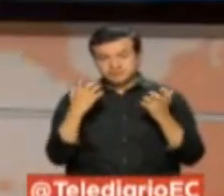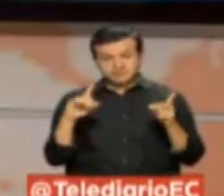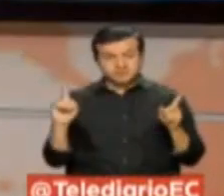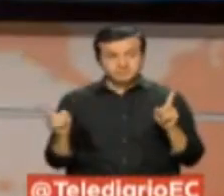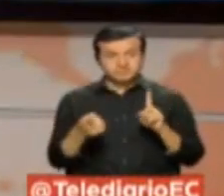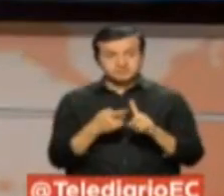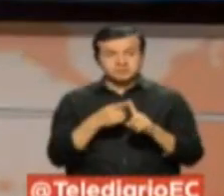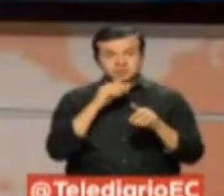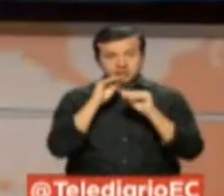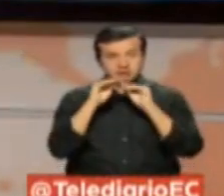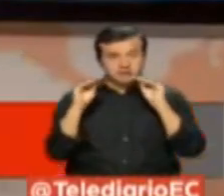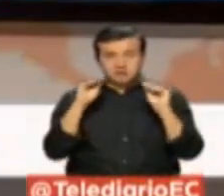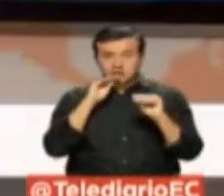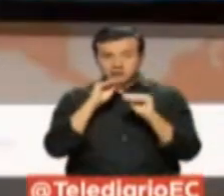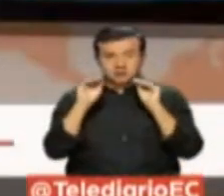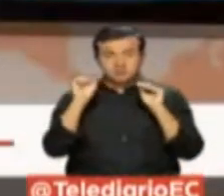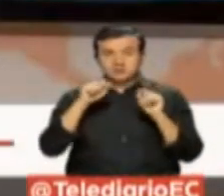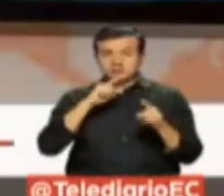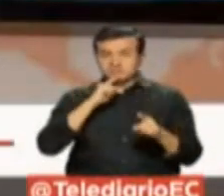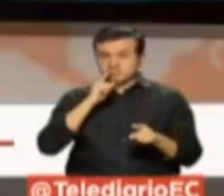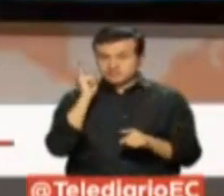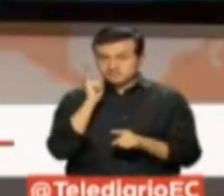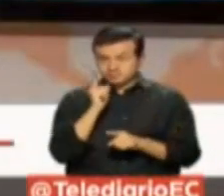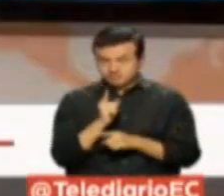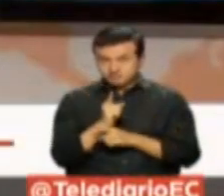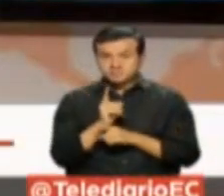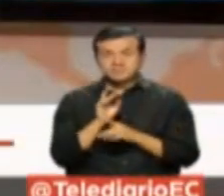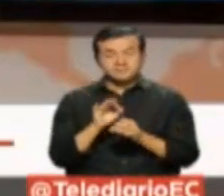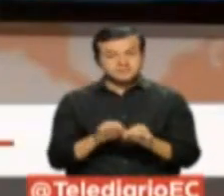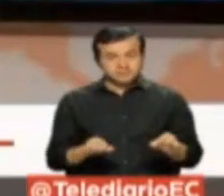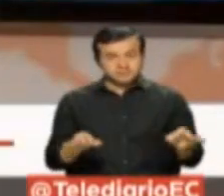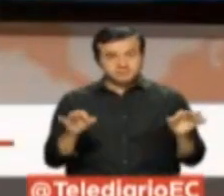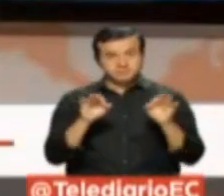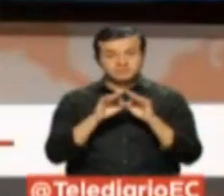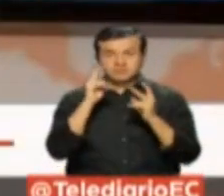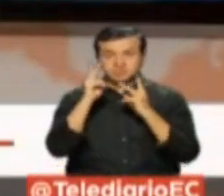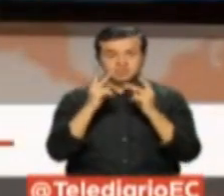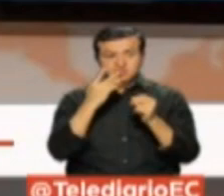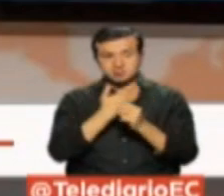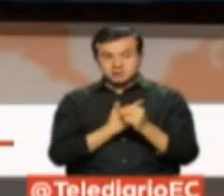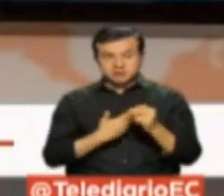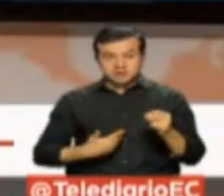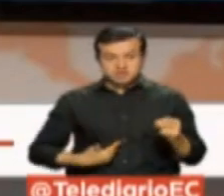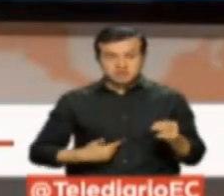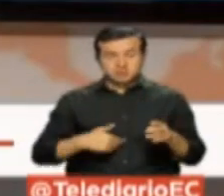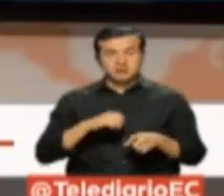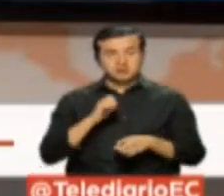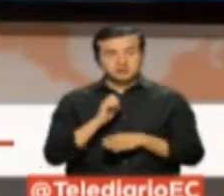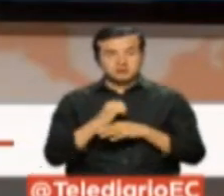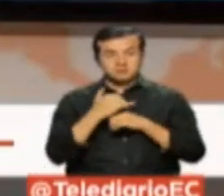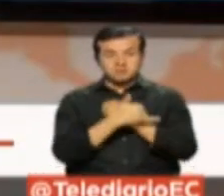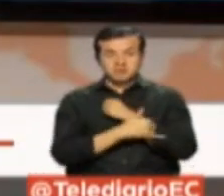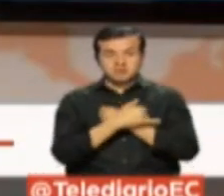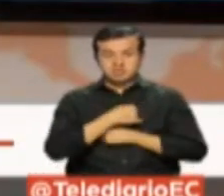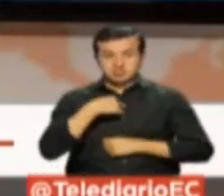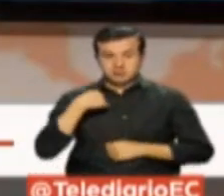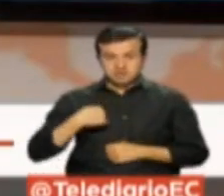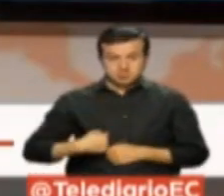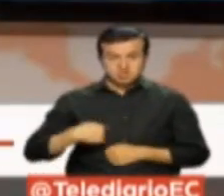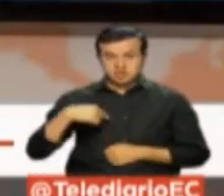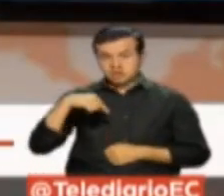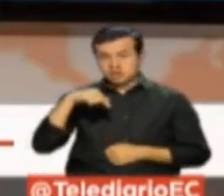empezar comentándole que sí, que efectivamente es importante la visita del presidente de la República a China y a Qatar